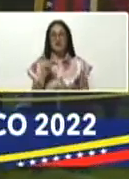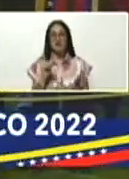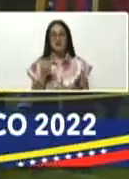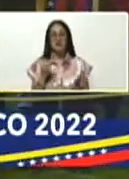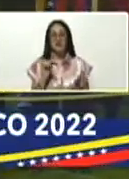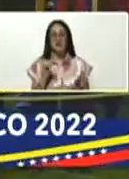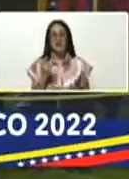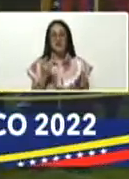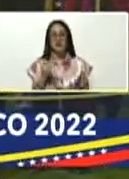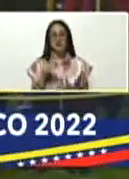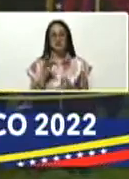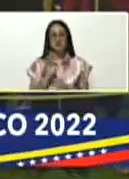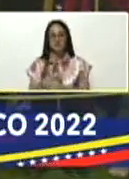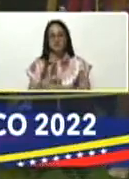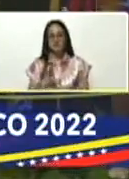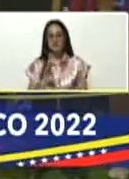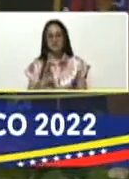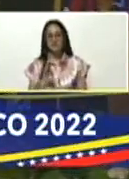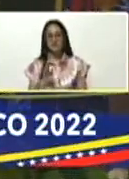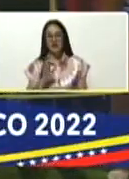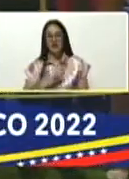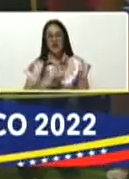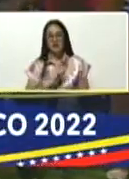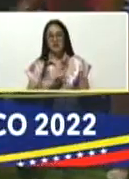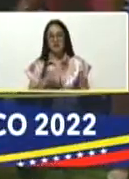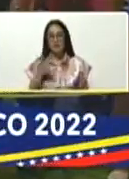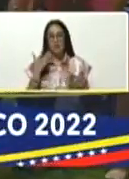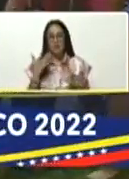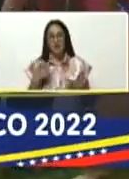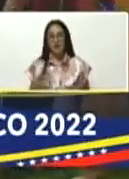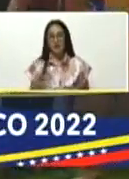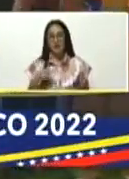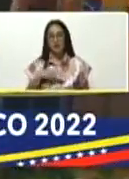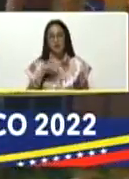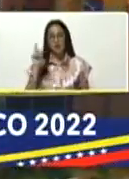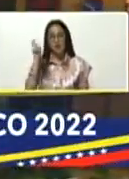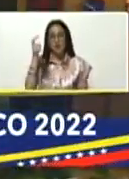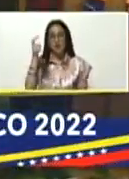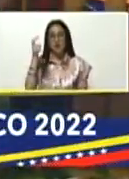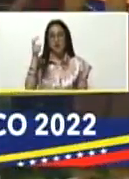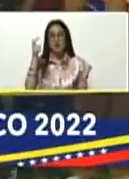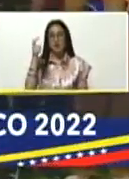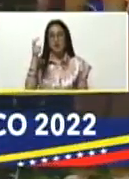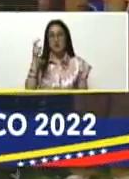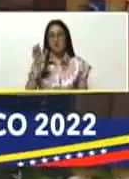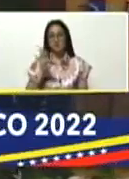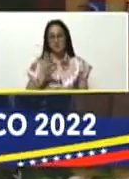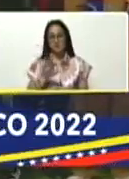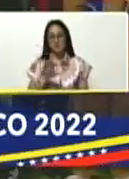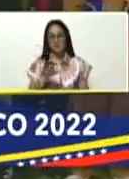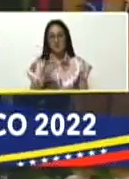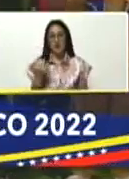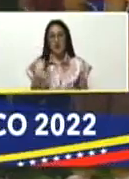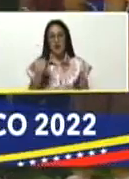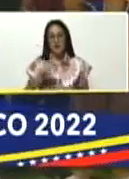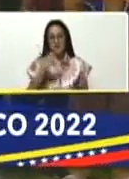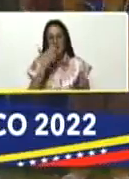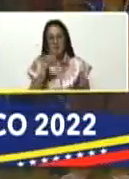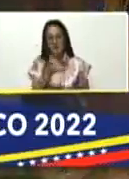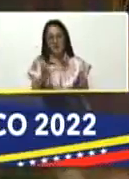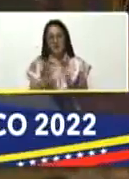cuenta resguardar la raza humana. Y nosotros, el Guárico, señor presidente, señor gobernador, aquí delante de